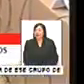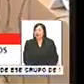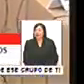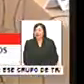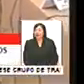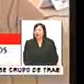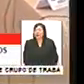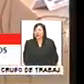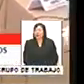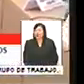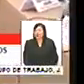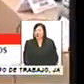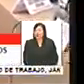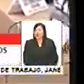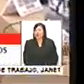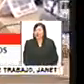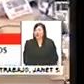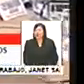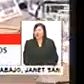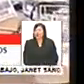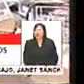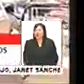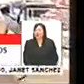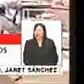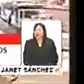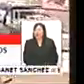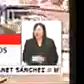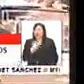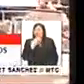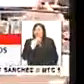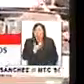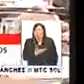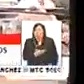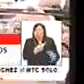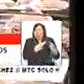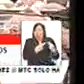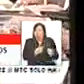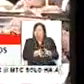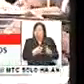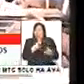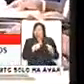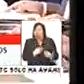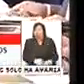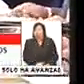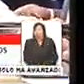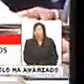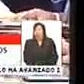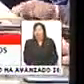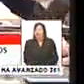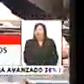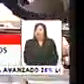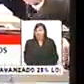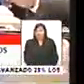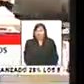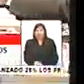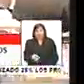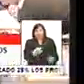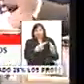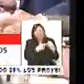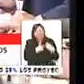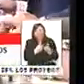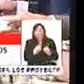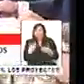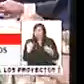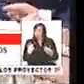muchas gracias señora presidenta señor ministro qué responsabilidad tan grande es la que le ha puesto a la vida por delante